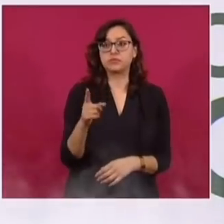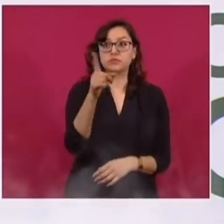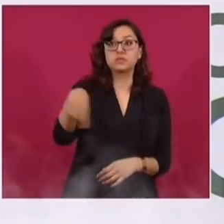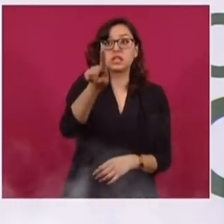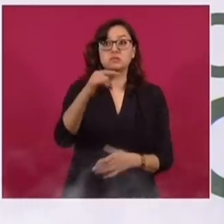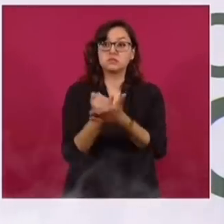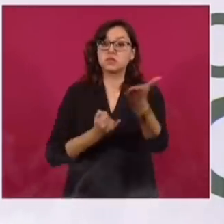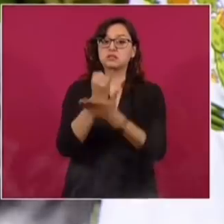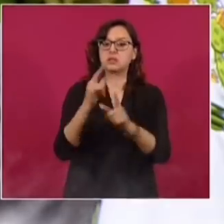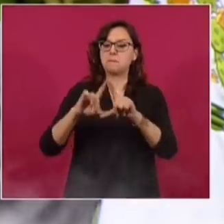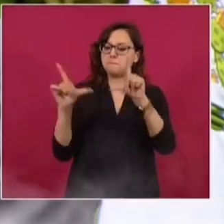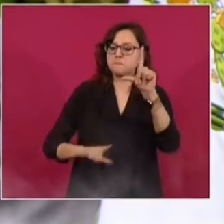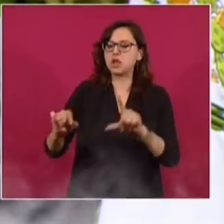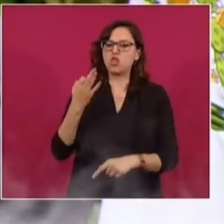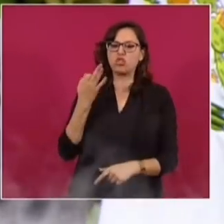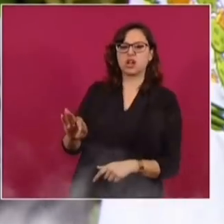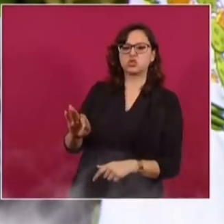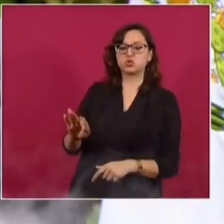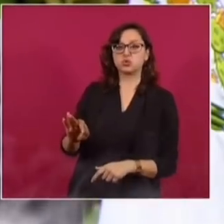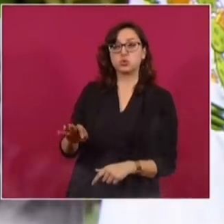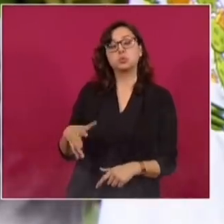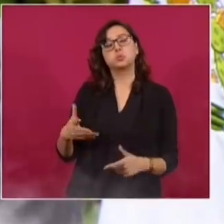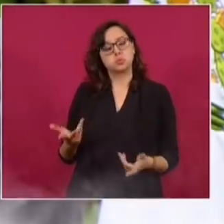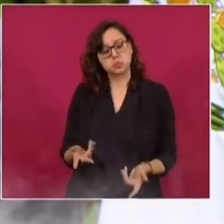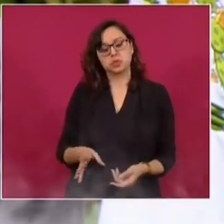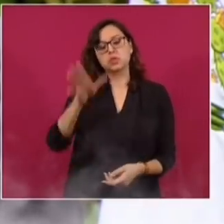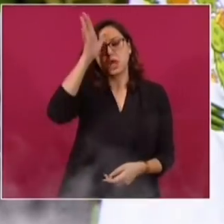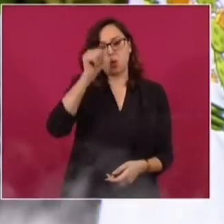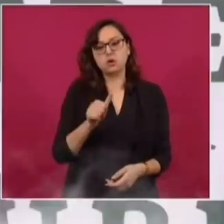una traición trascendente